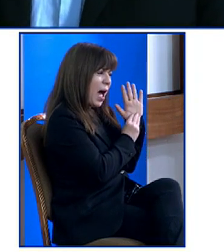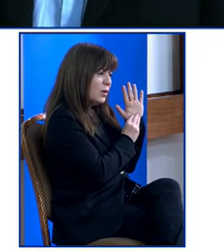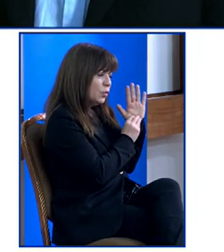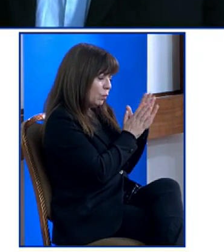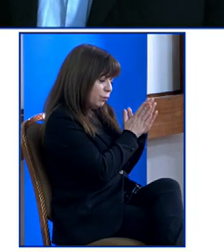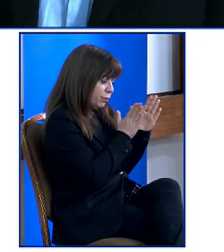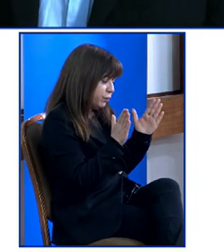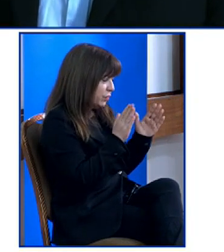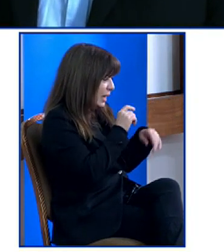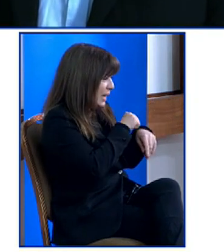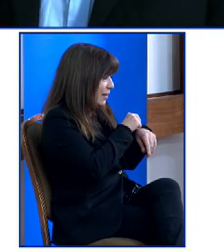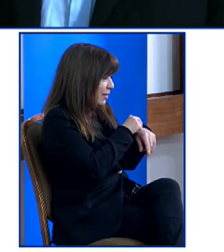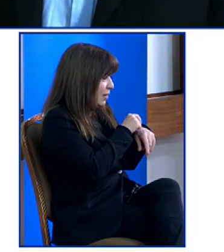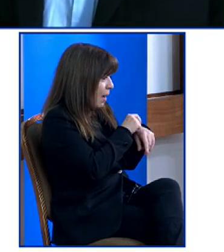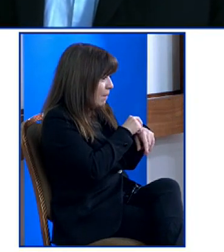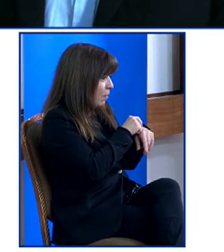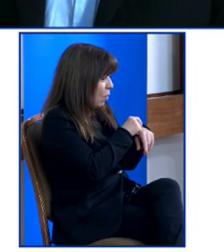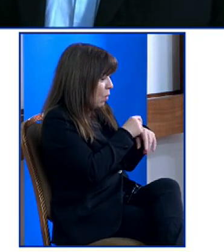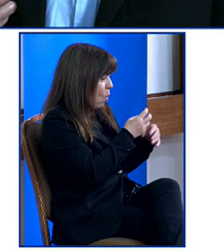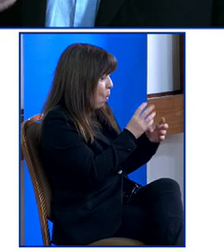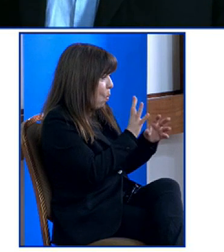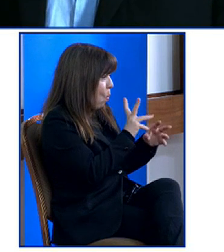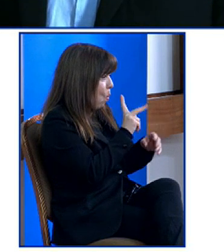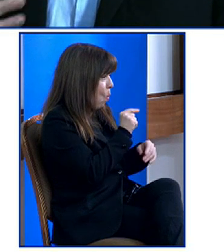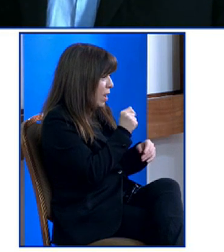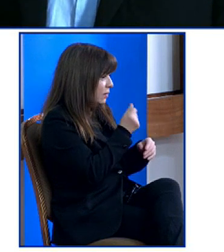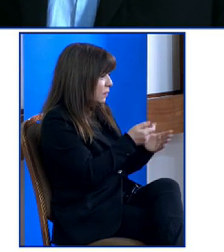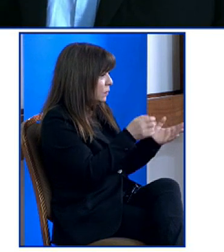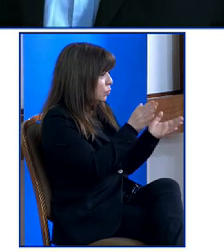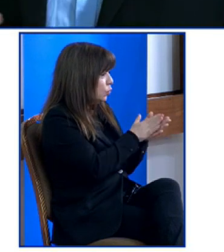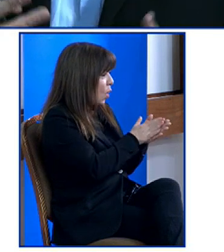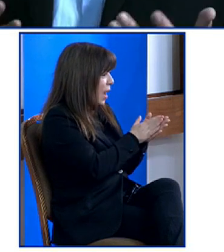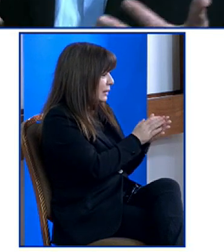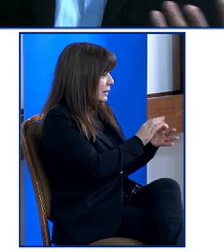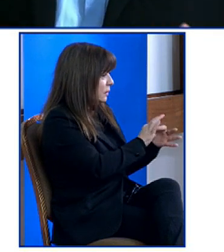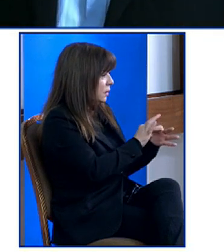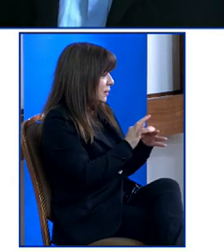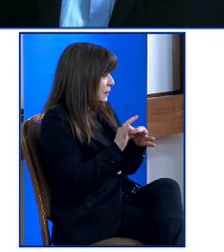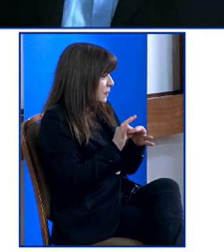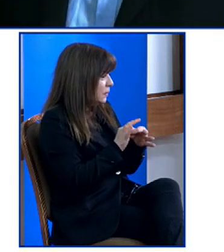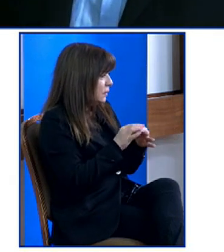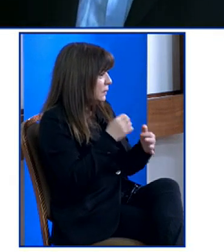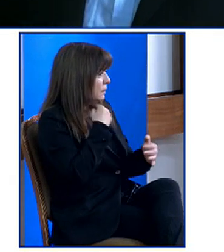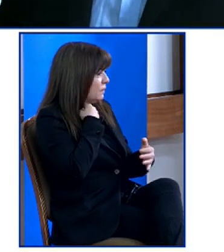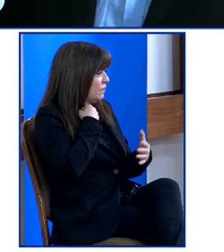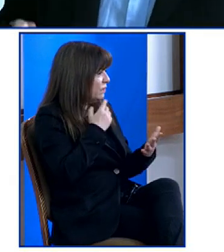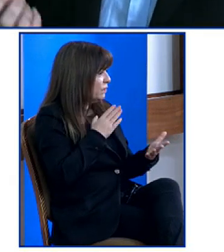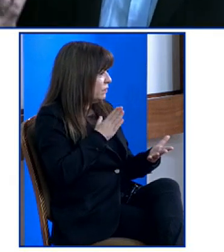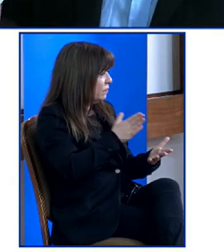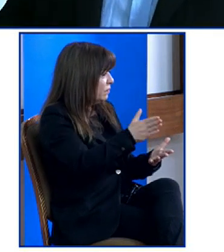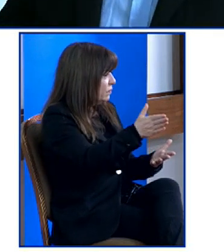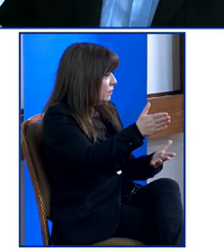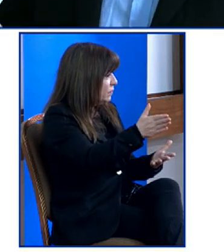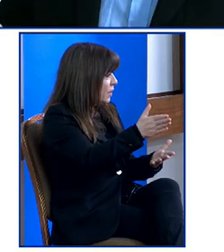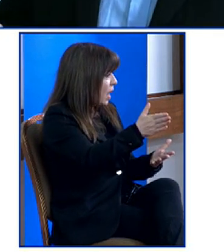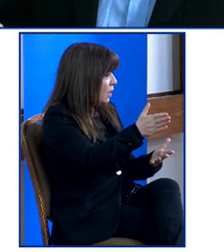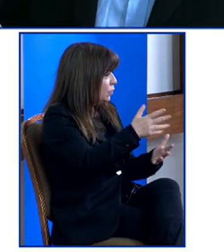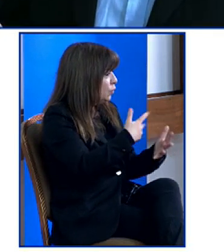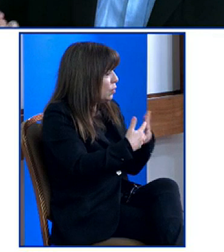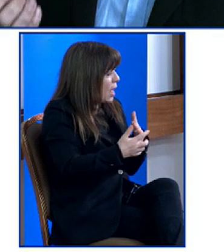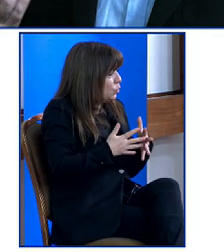tiempo, de conteos de mortalidad por todas las causas naturales o causas no externas,